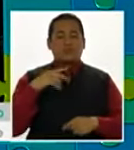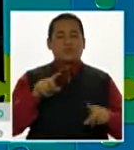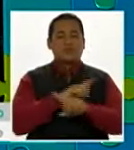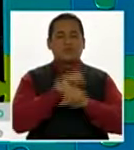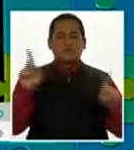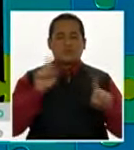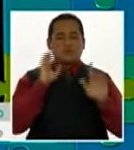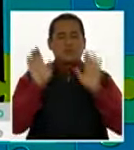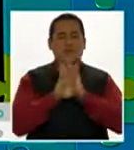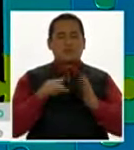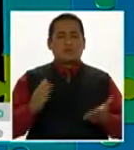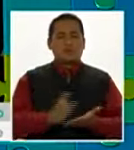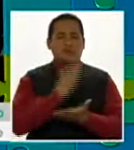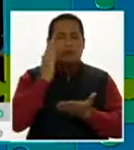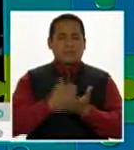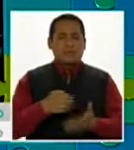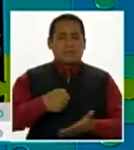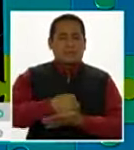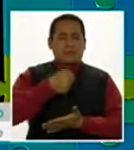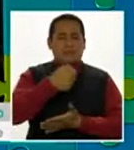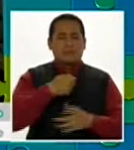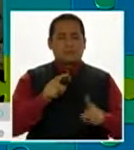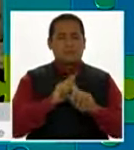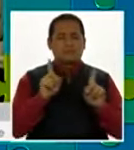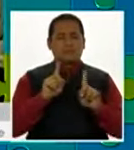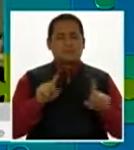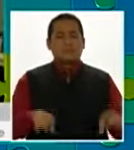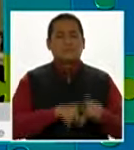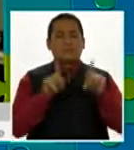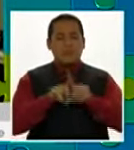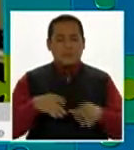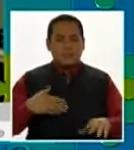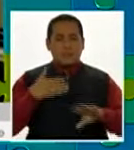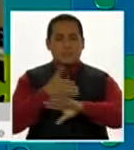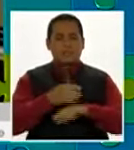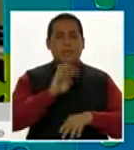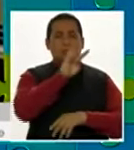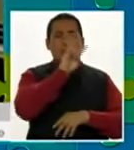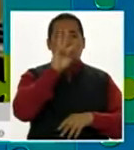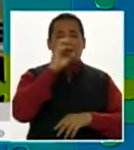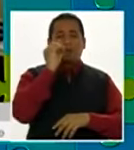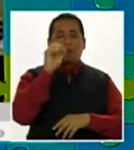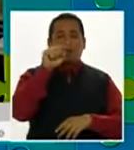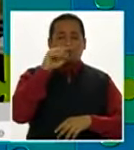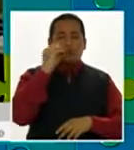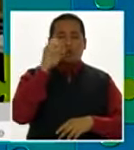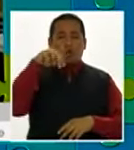de noviembre no serán considerados como omisos. Asimismo, pueden entrar al portal web